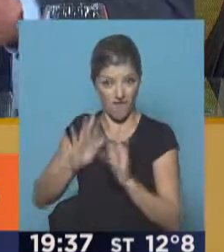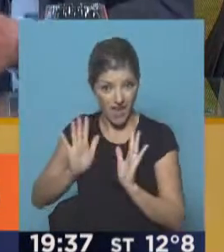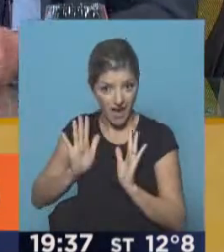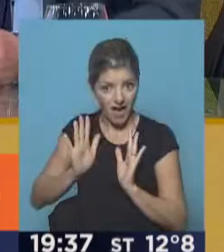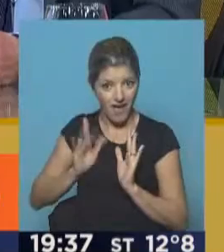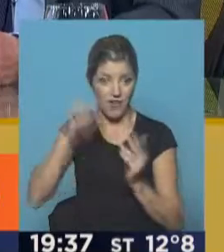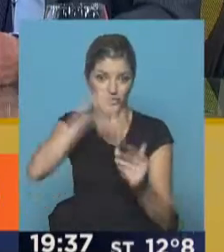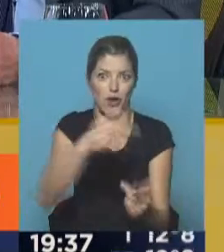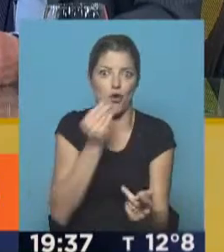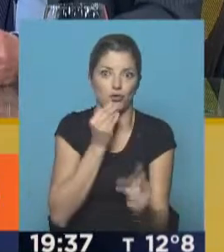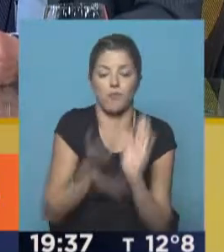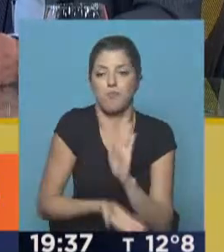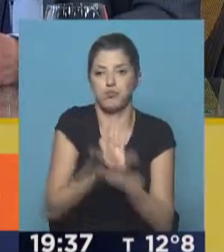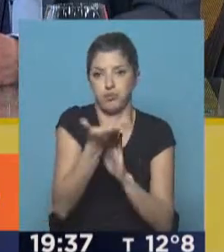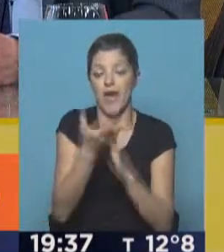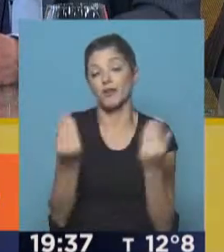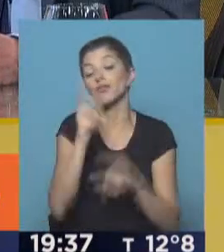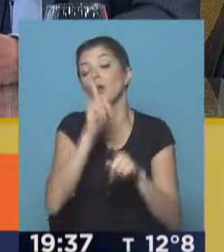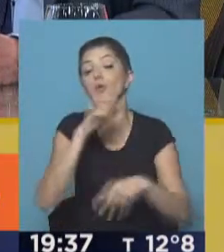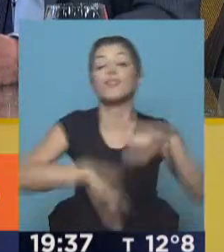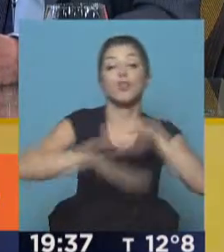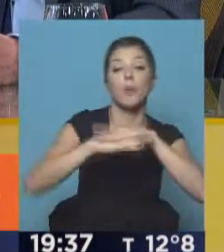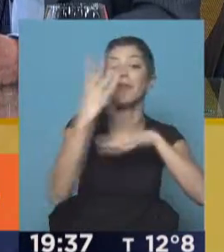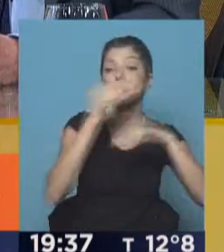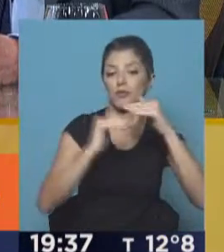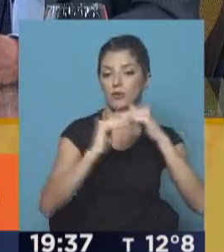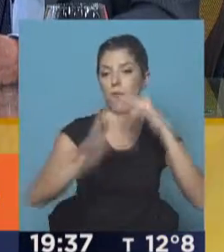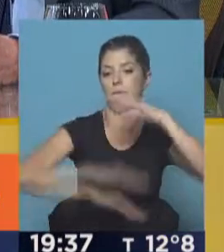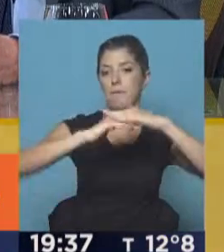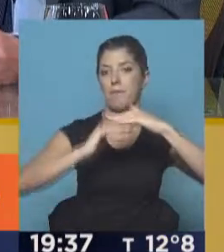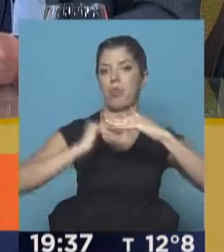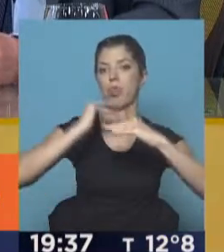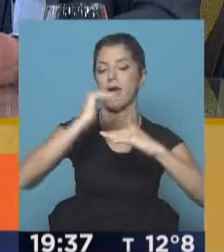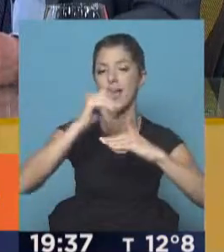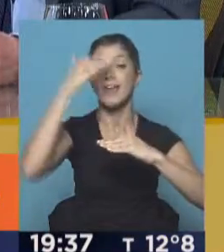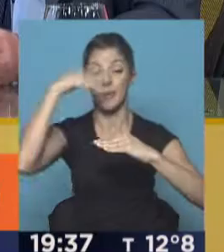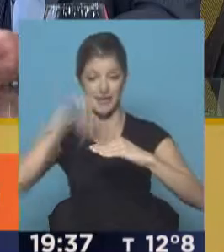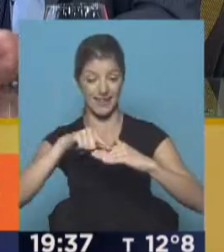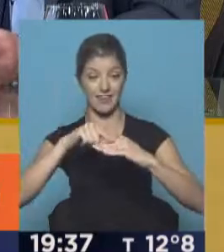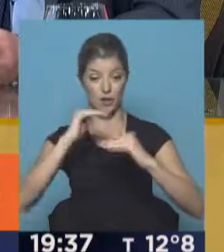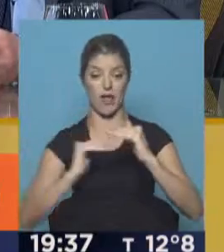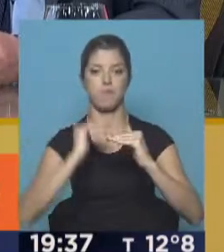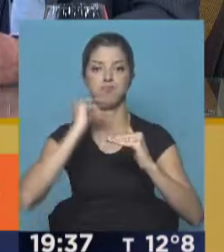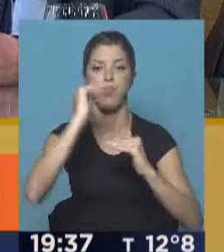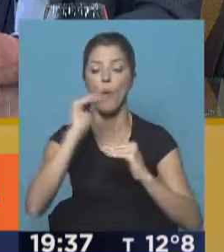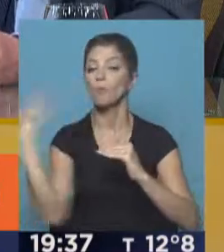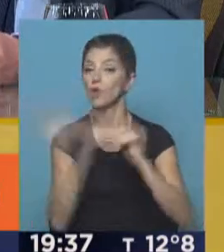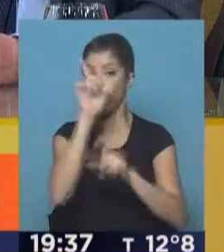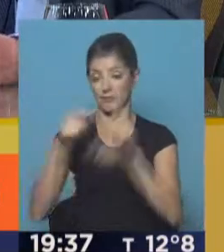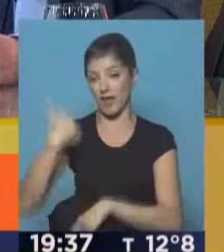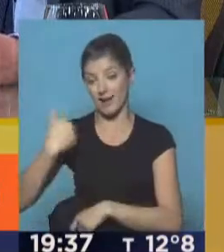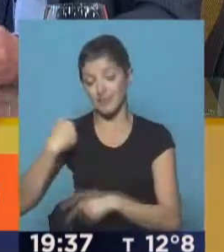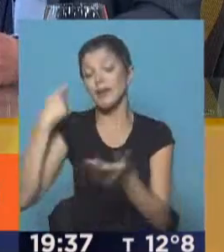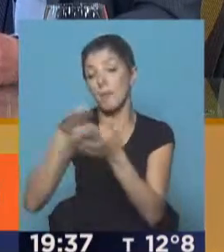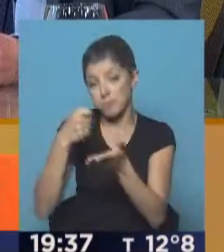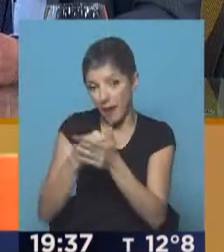bueno, muchos pasen el 400% y la diferencia se hace cargo el Estado, es decir, todos los argentinos, a través de